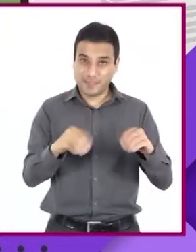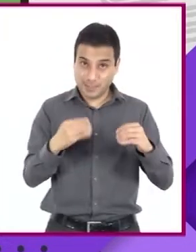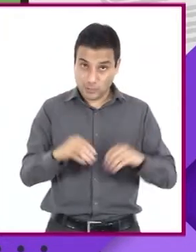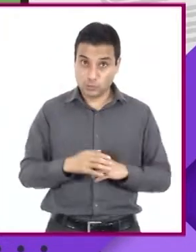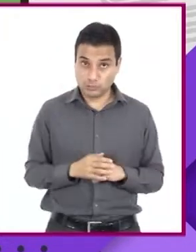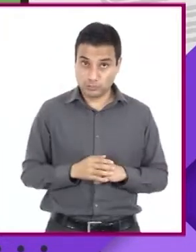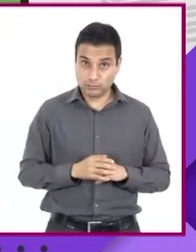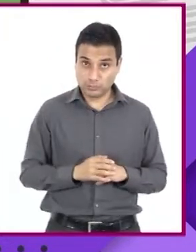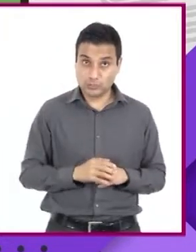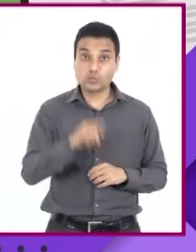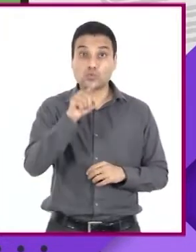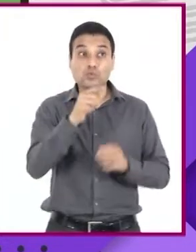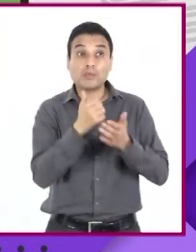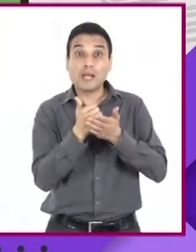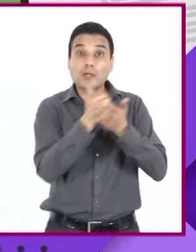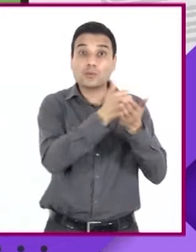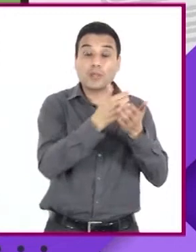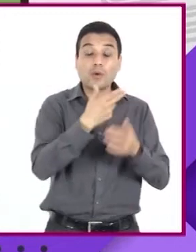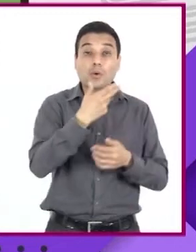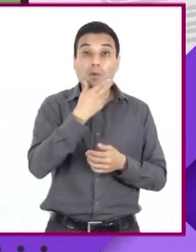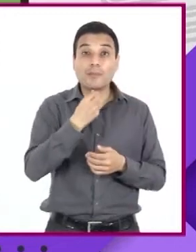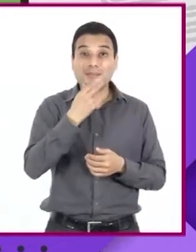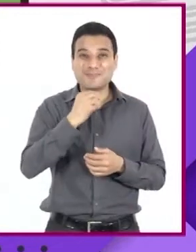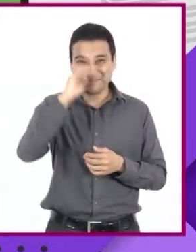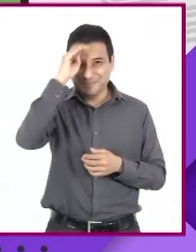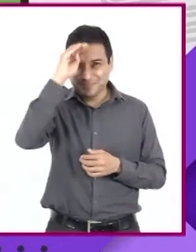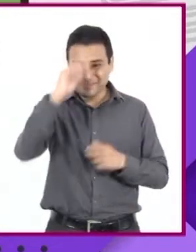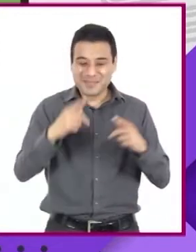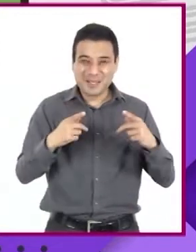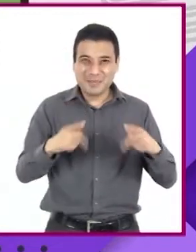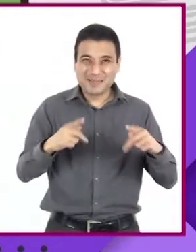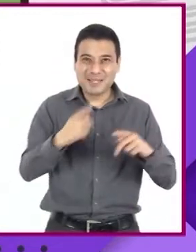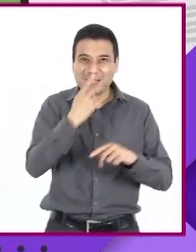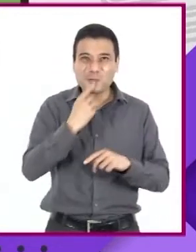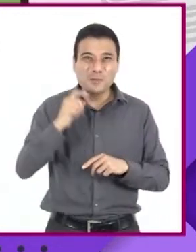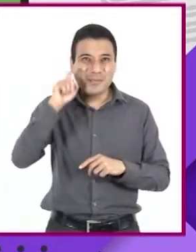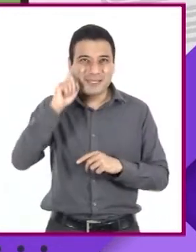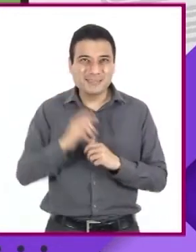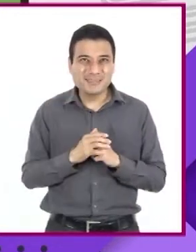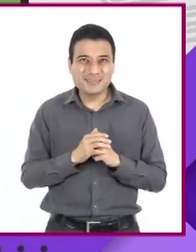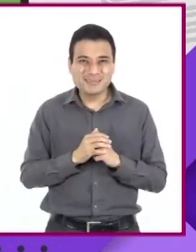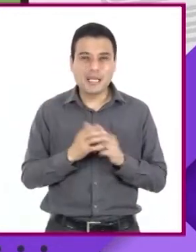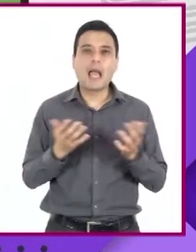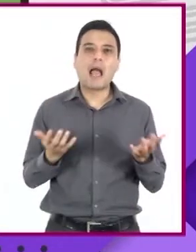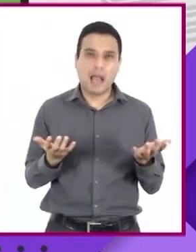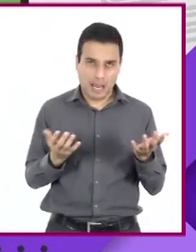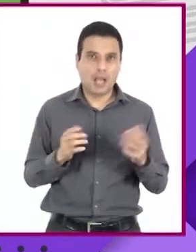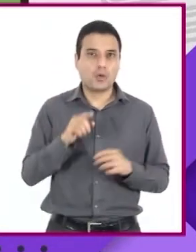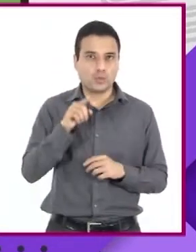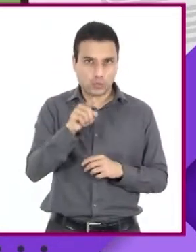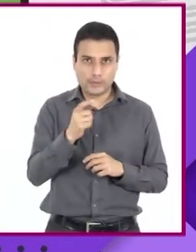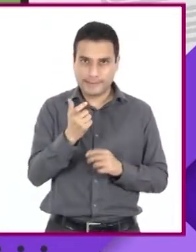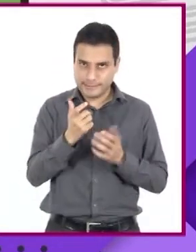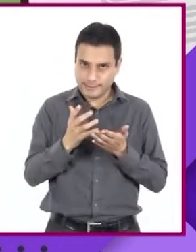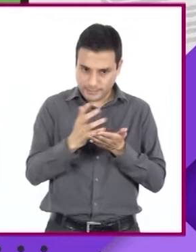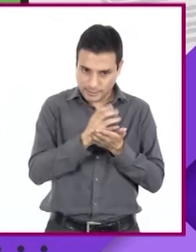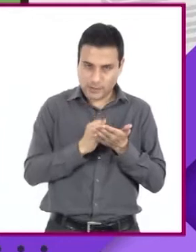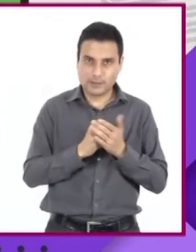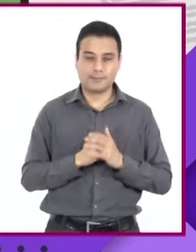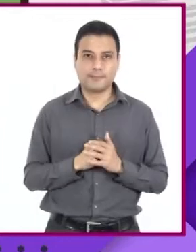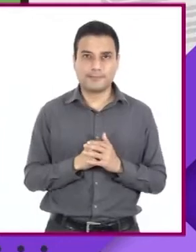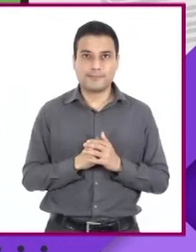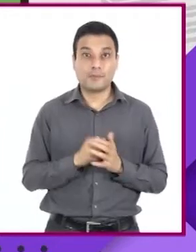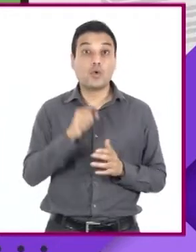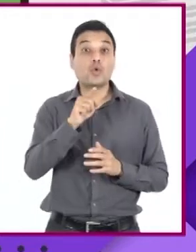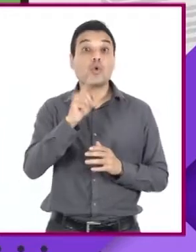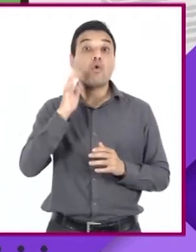para ayudar a don Julio, el que vende jitomates. De esta manera te vas a ganar unos centavos, pues